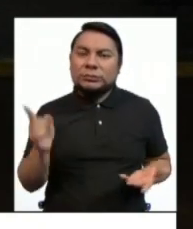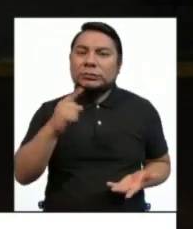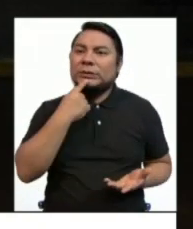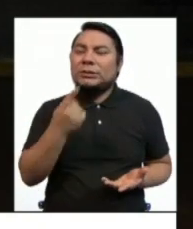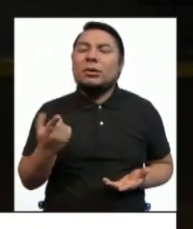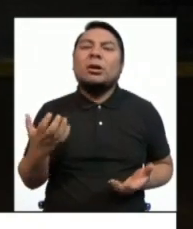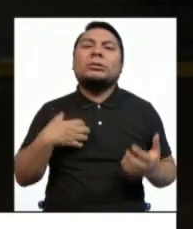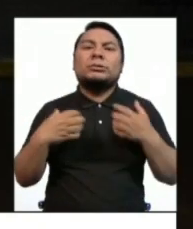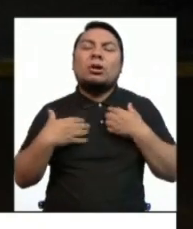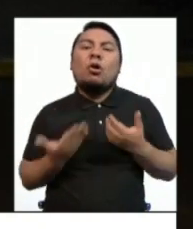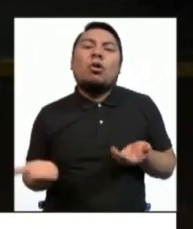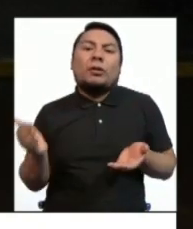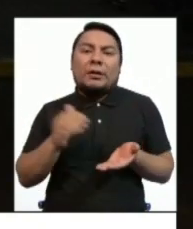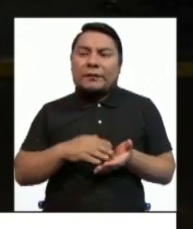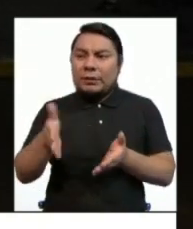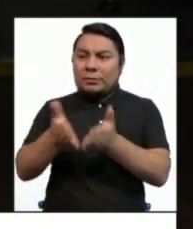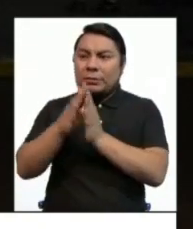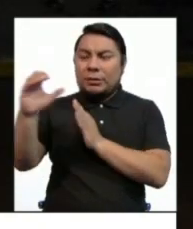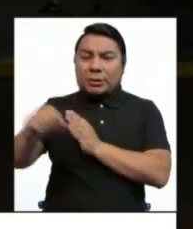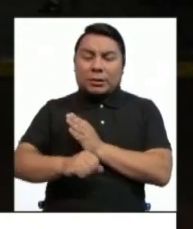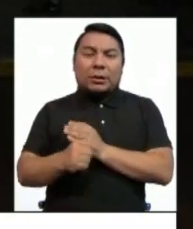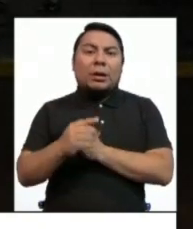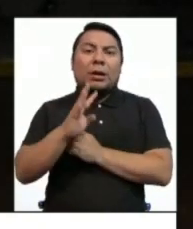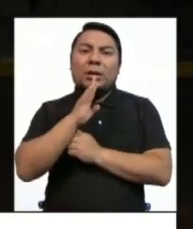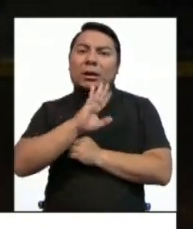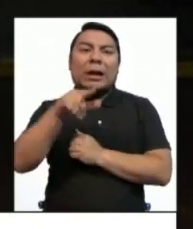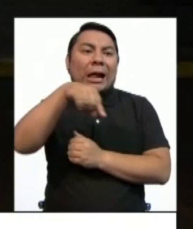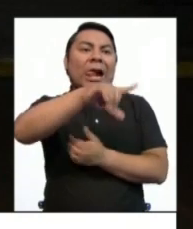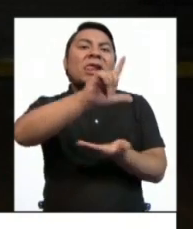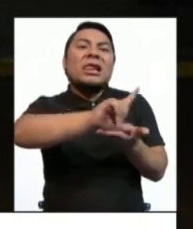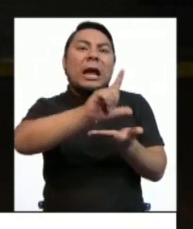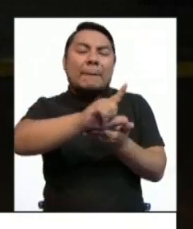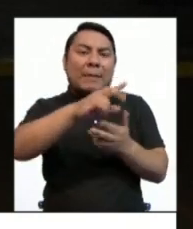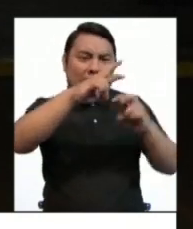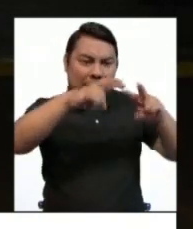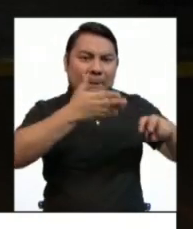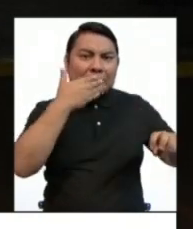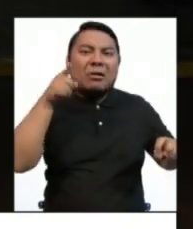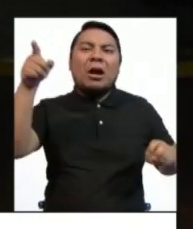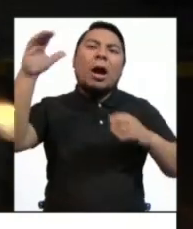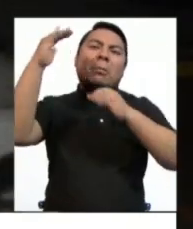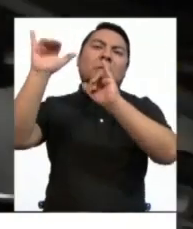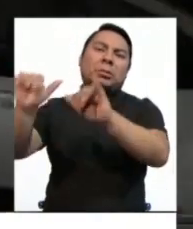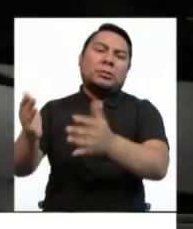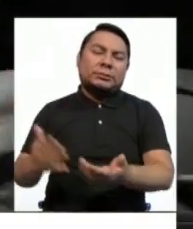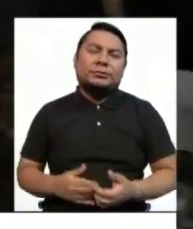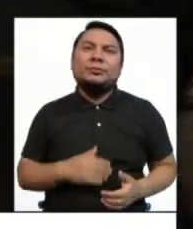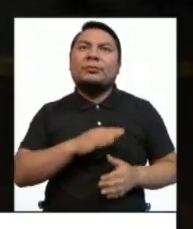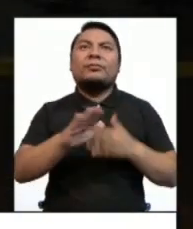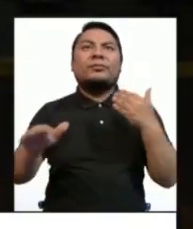una apelación, el pedido para traer el caso a Lima. Todas sus libertades estuvieron cortadas